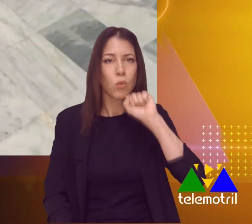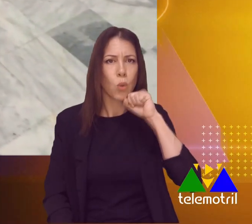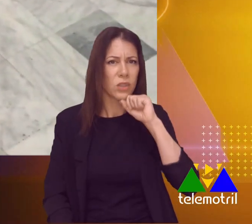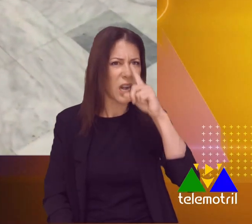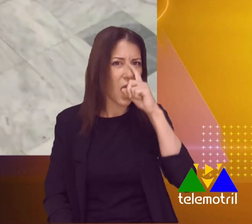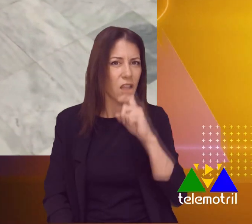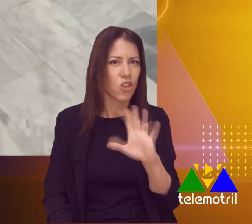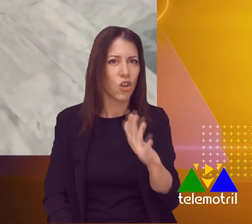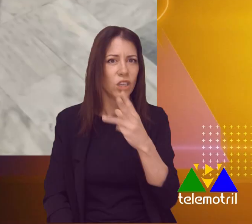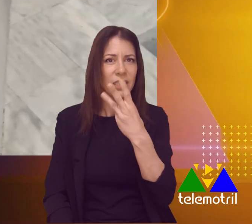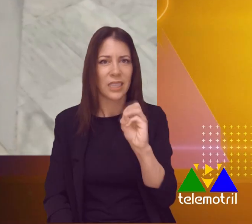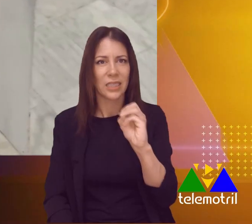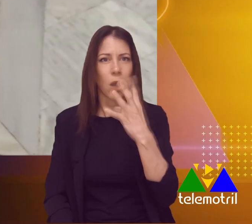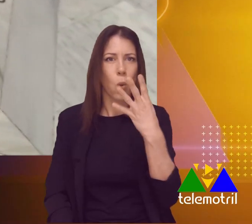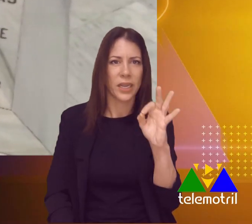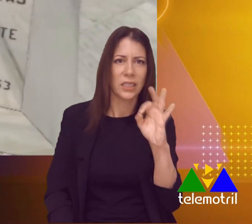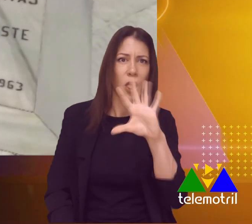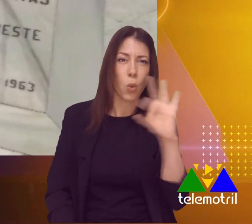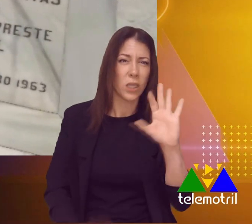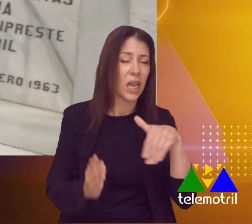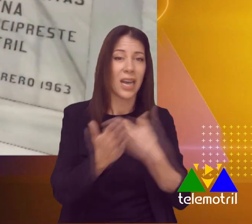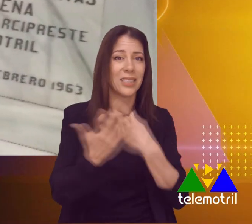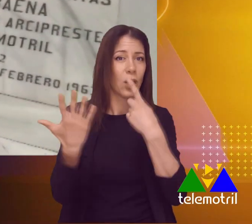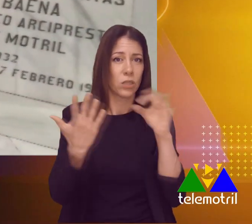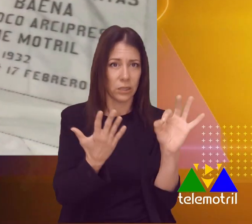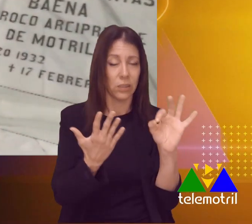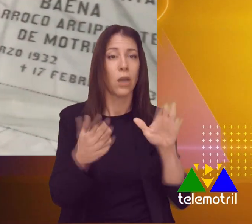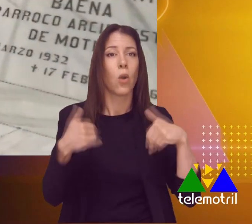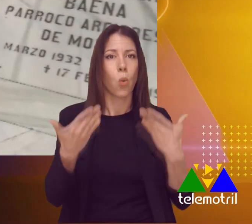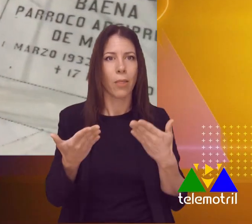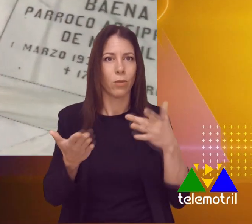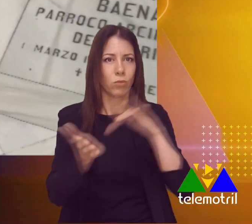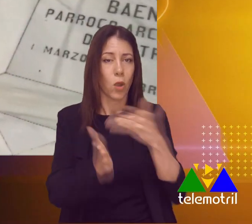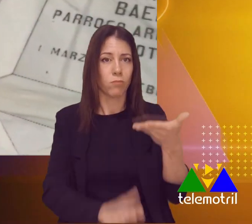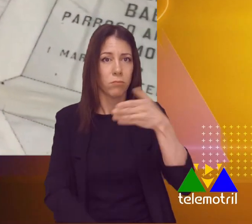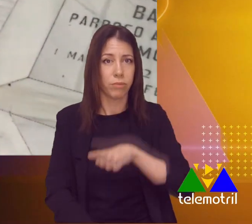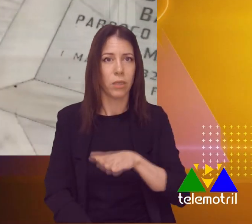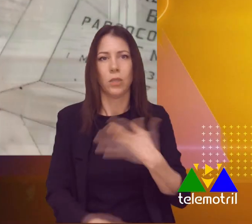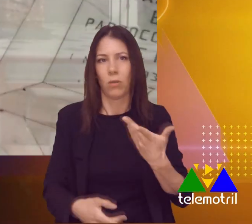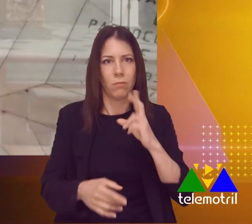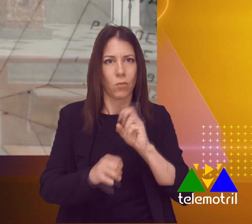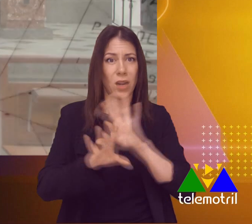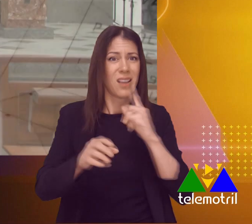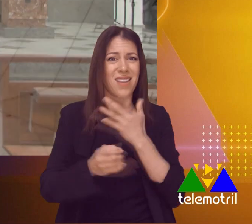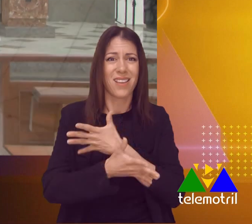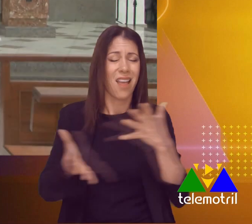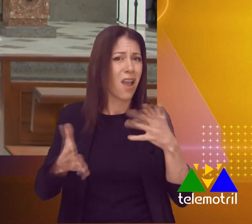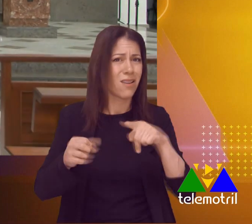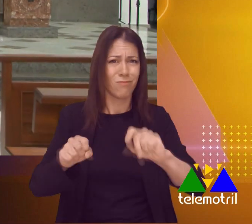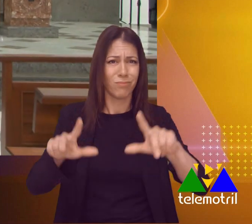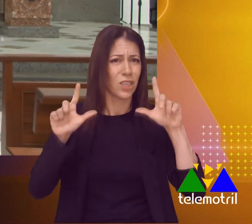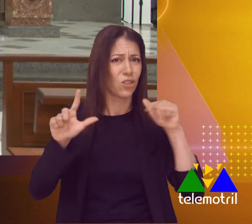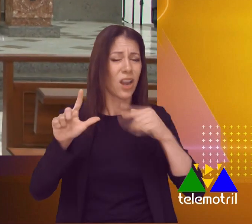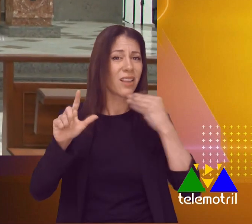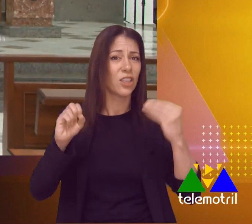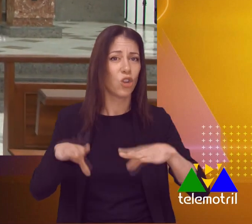de los años 30, 40, 50 hasta los 60, cuando muere, que evidentemente fue uno de los grandes personajes de